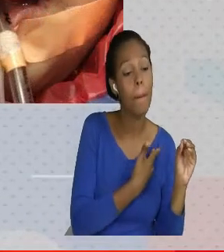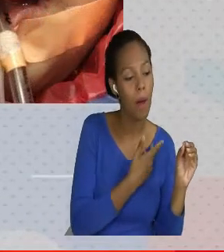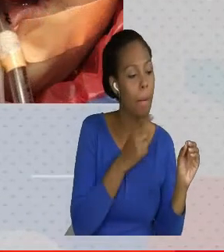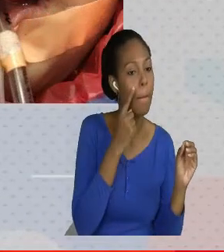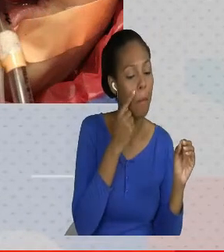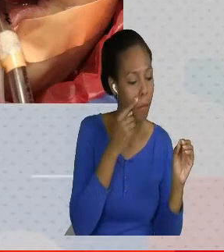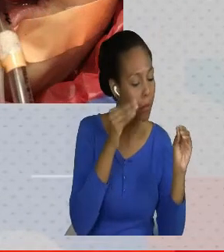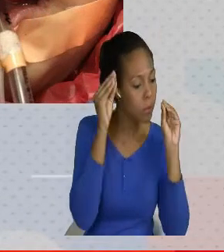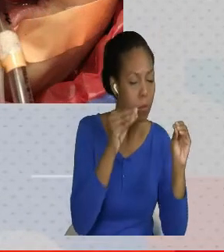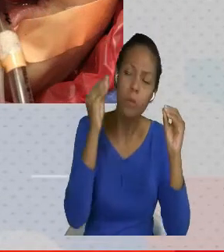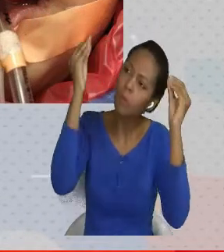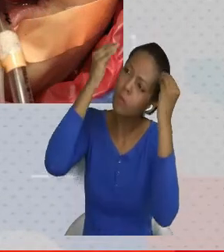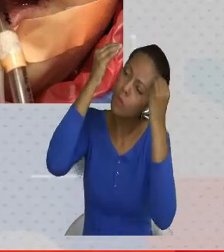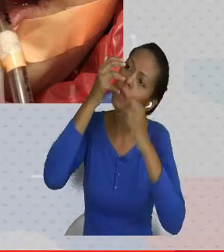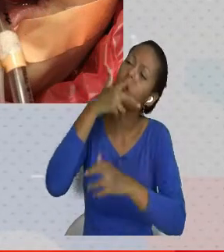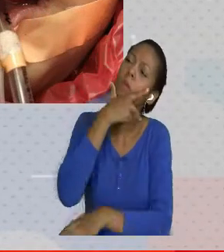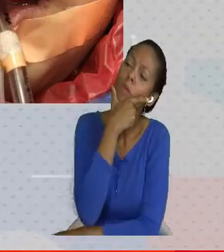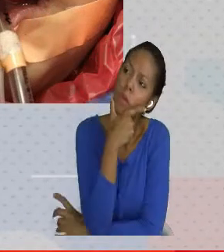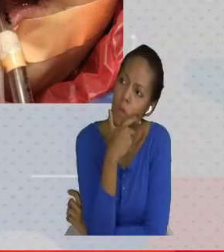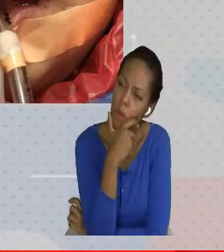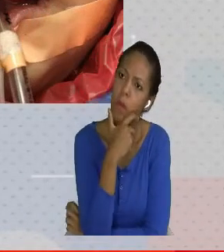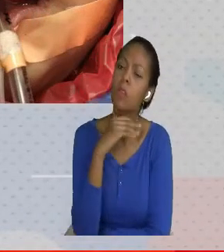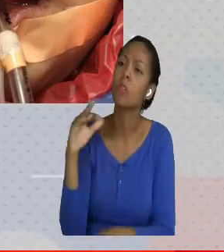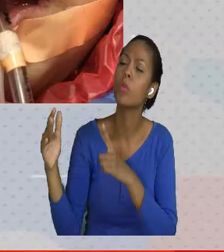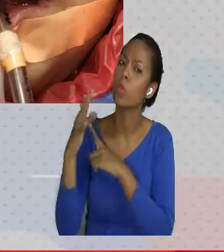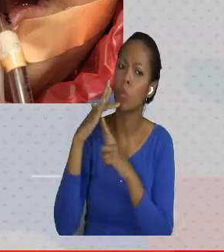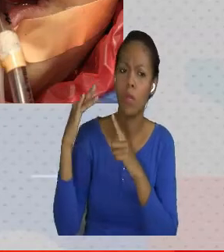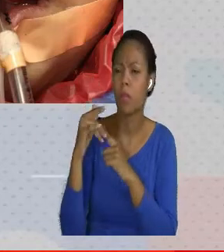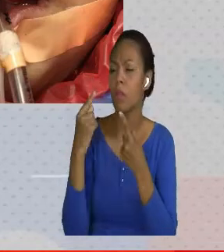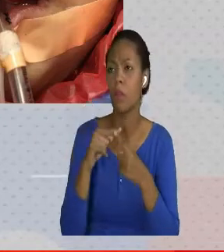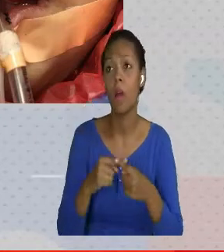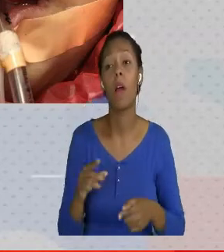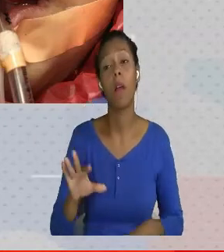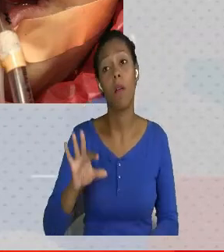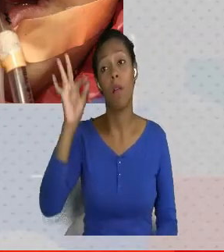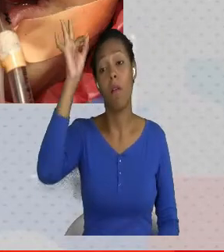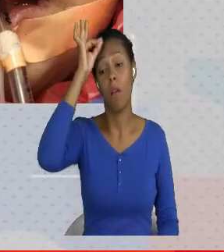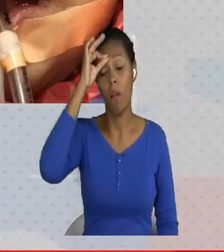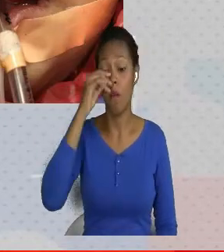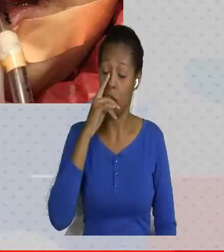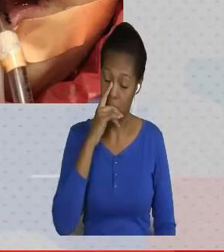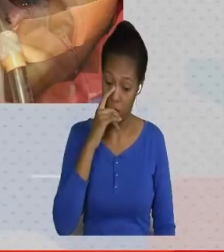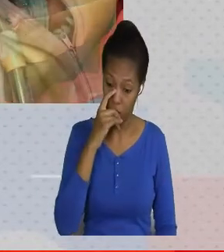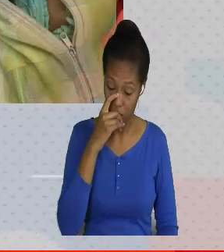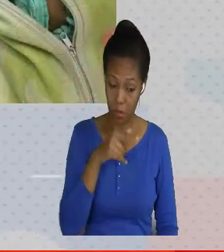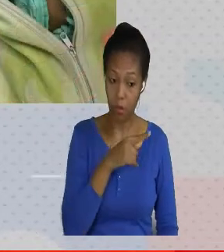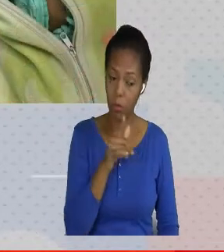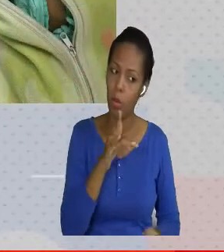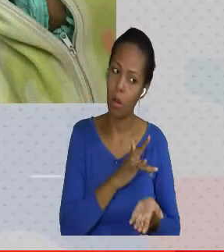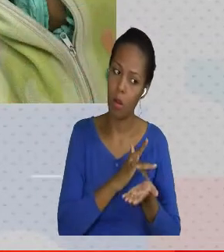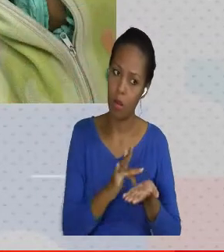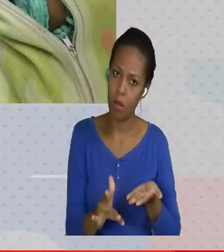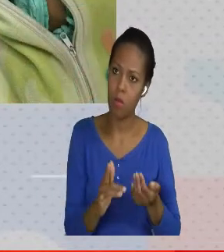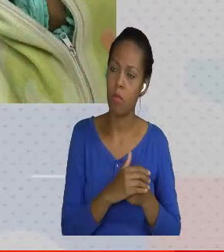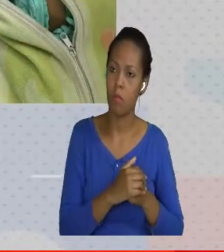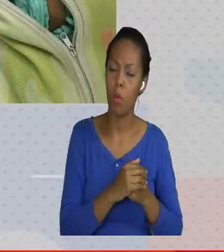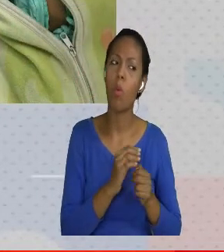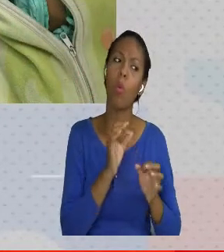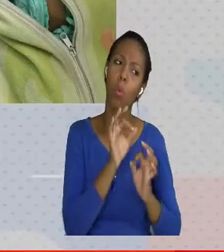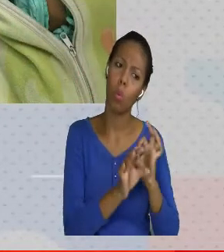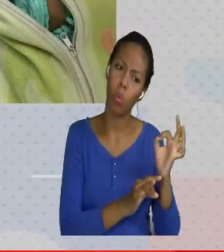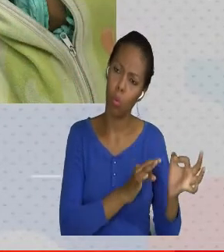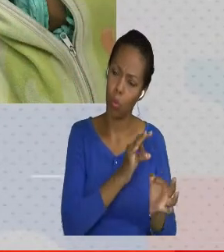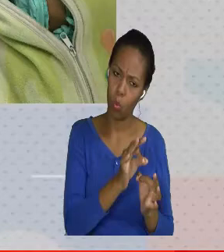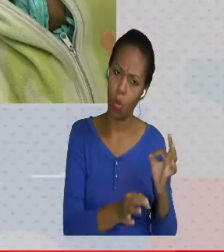también, respecto a muchas situaciones que se deben tener en cuenta para el saneamiento básico y cuidado de ellos